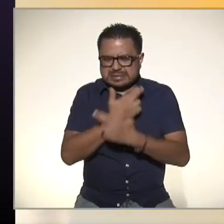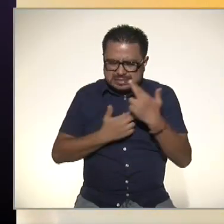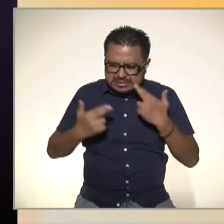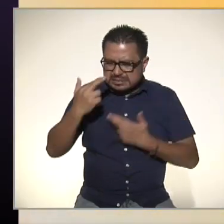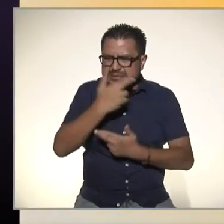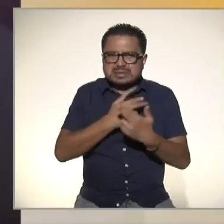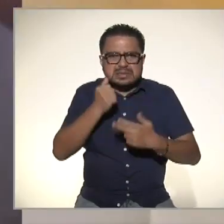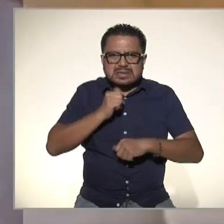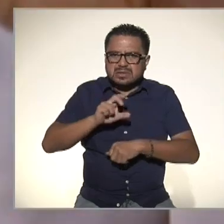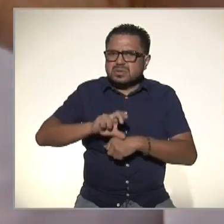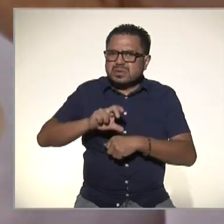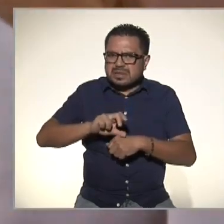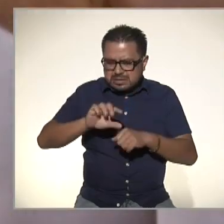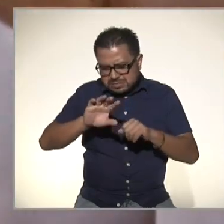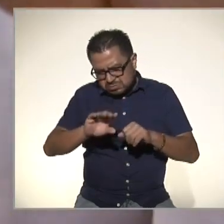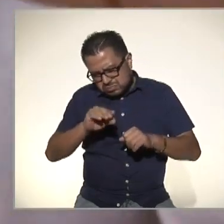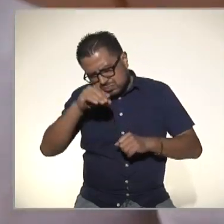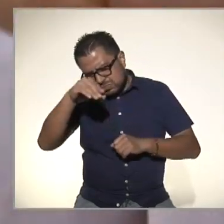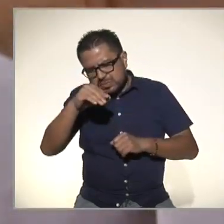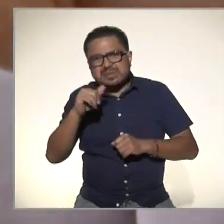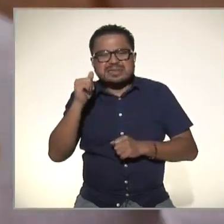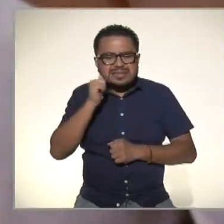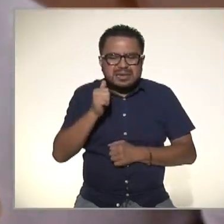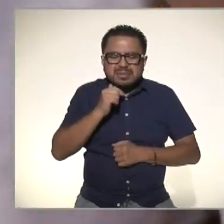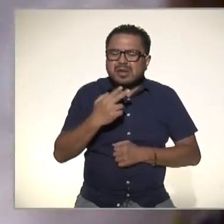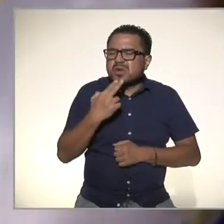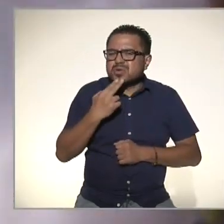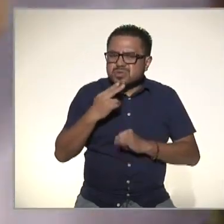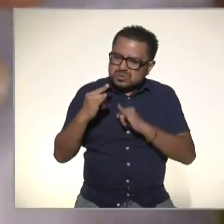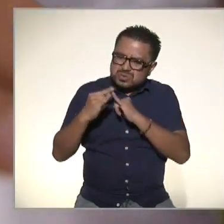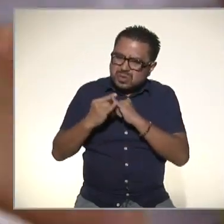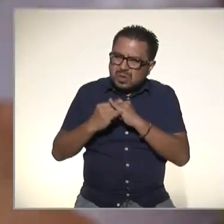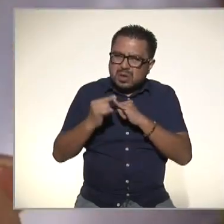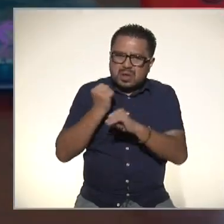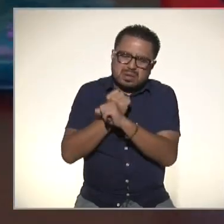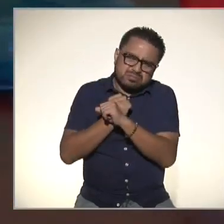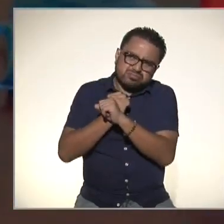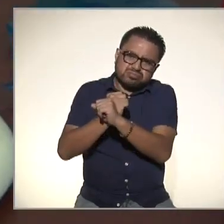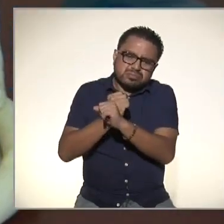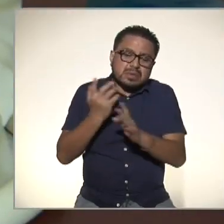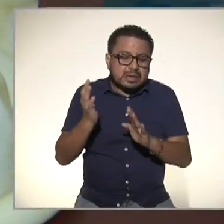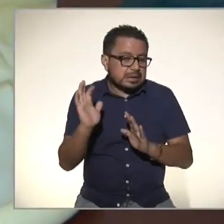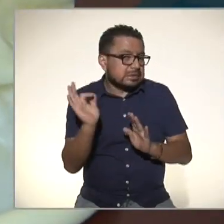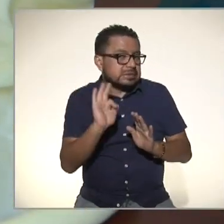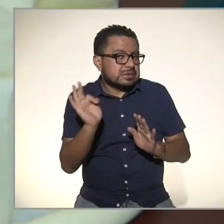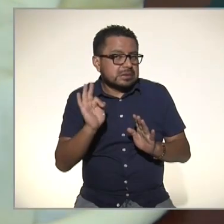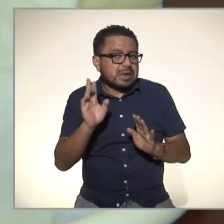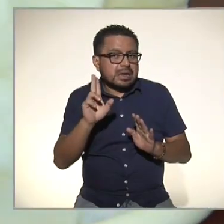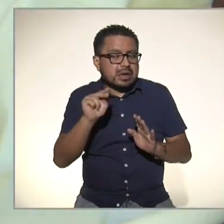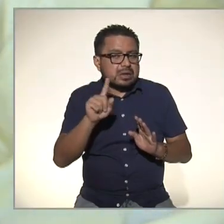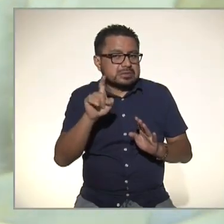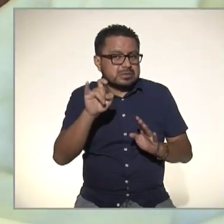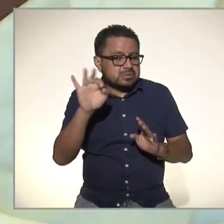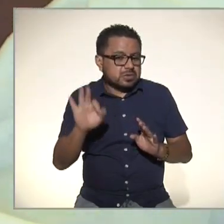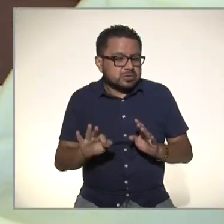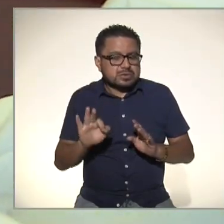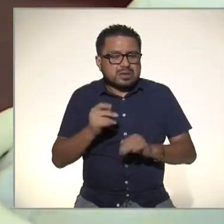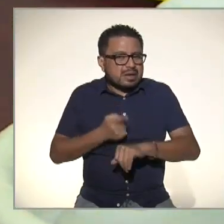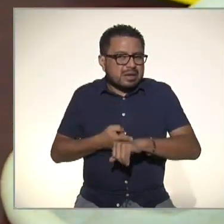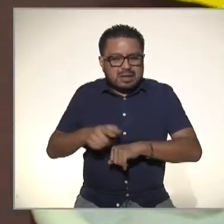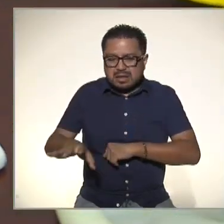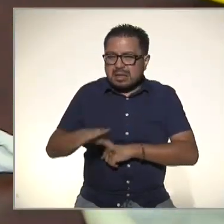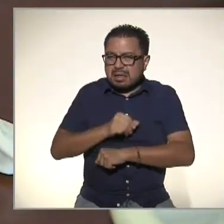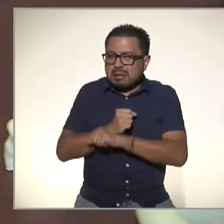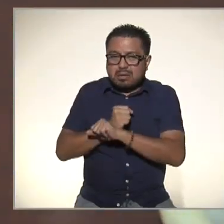genitales. Siempre sugerimos el uso de preservativo para poder protegernos, ya que a lo mejor y no nos protegen al 100% de las enfermedades de